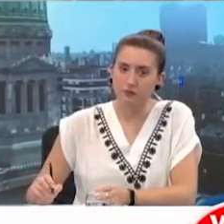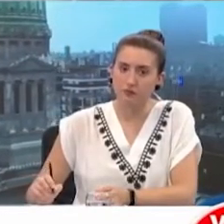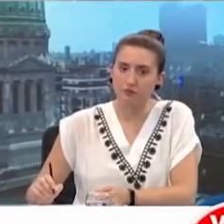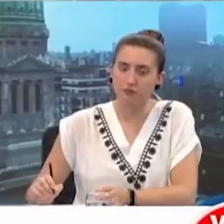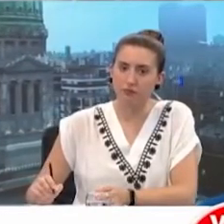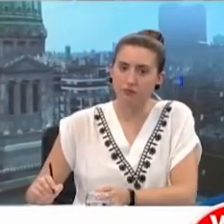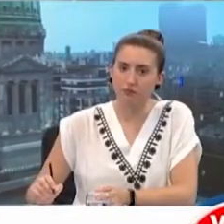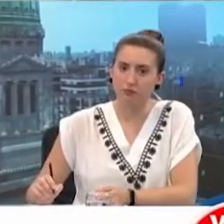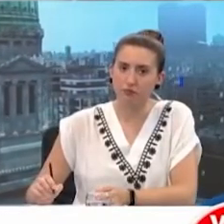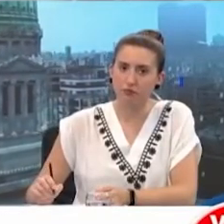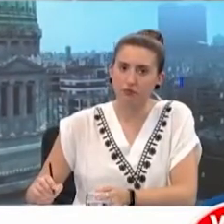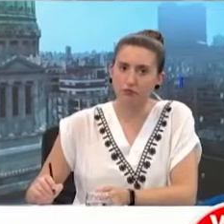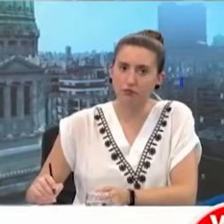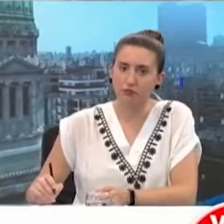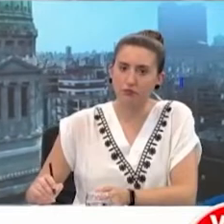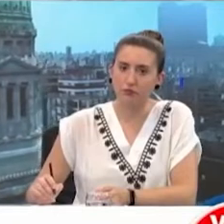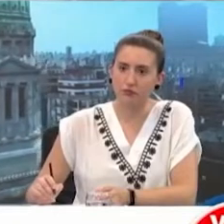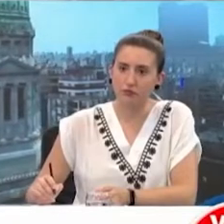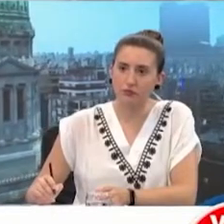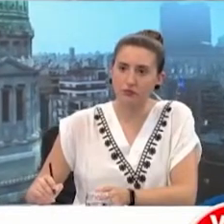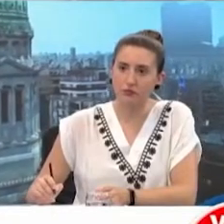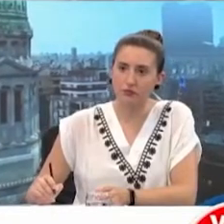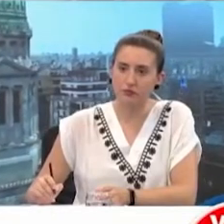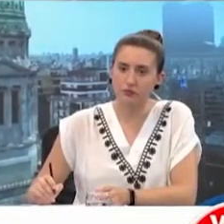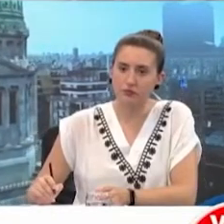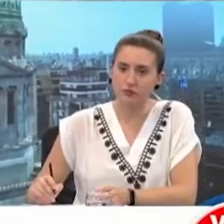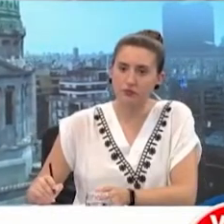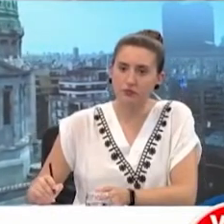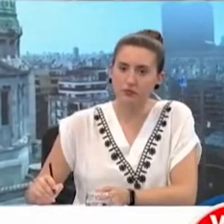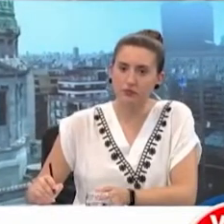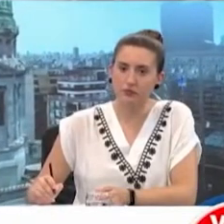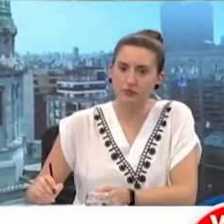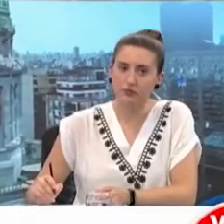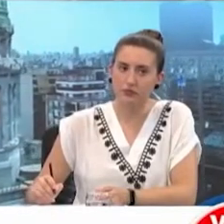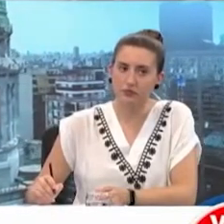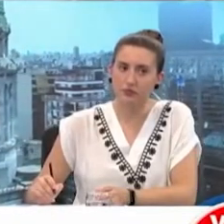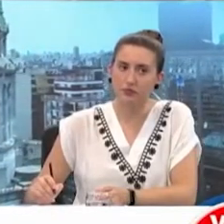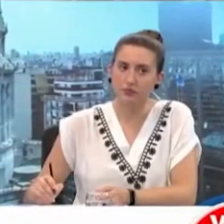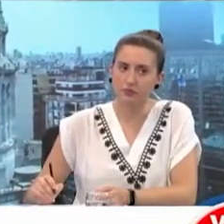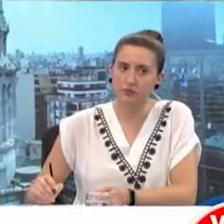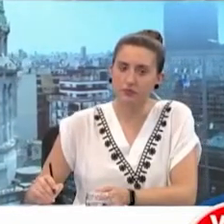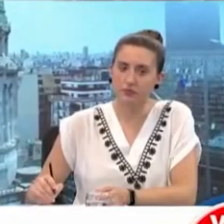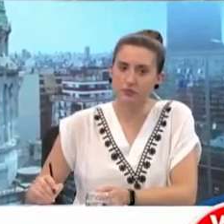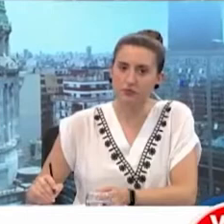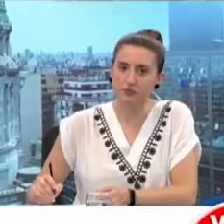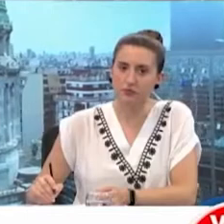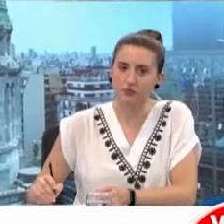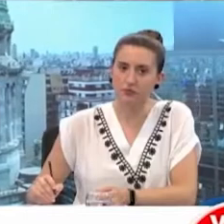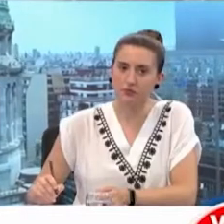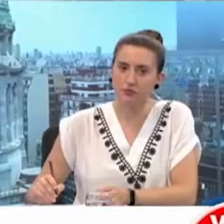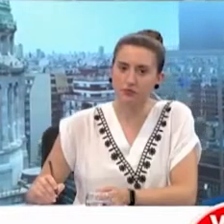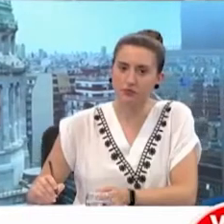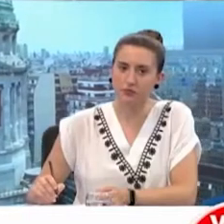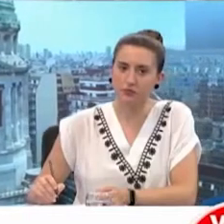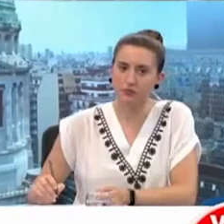de diputados Así que tendremos que dar el puntapié inicial nosotros creo que es